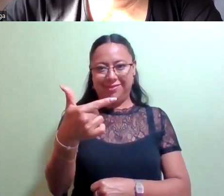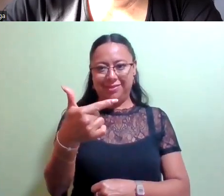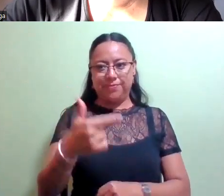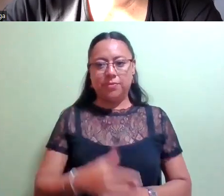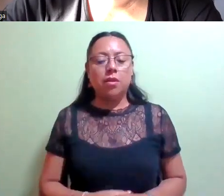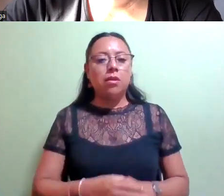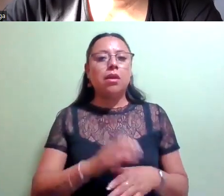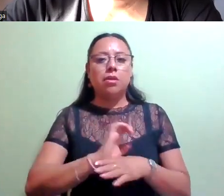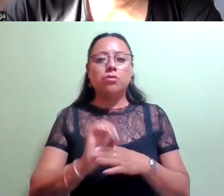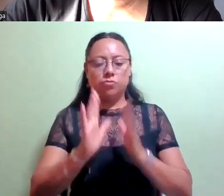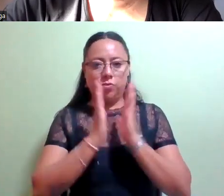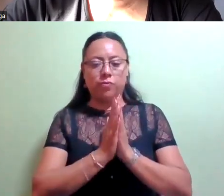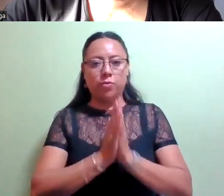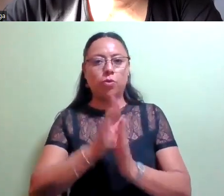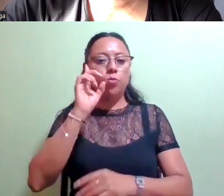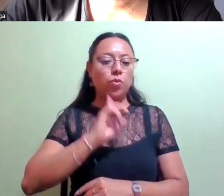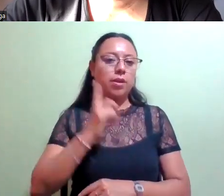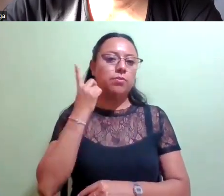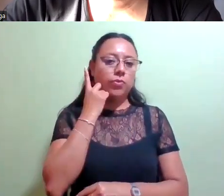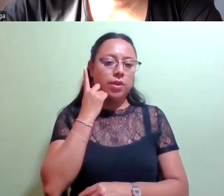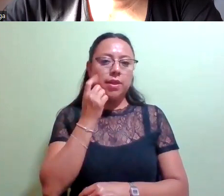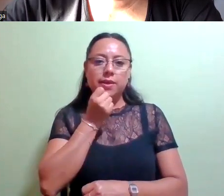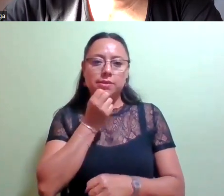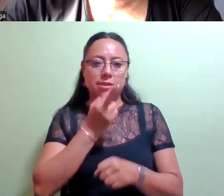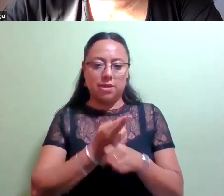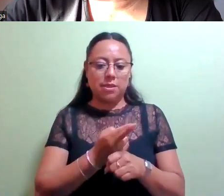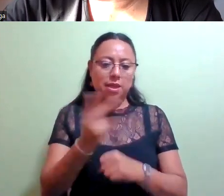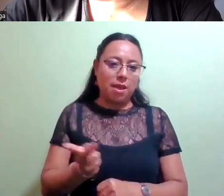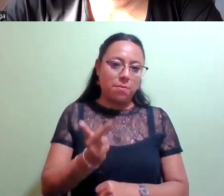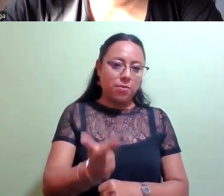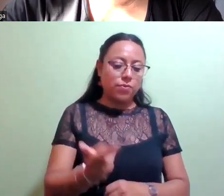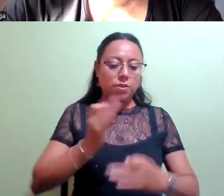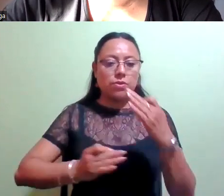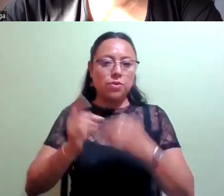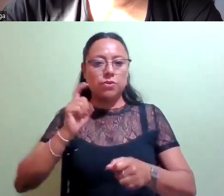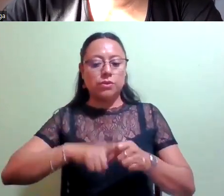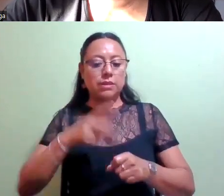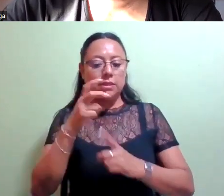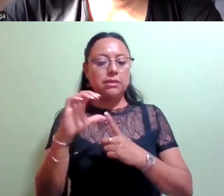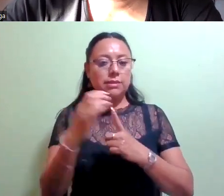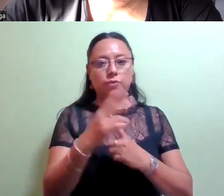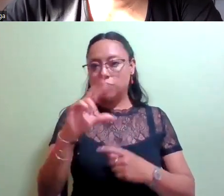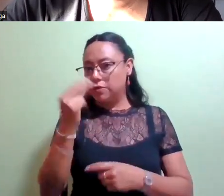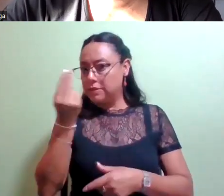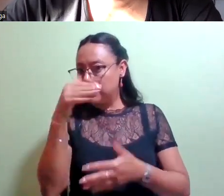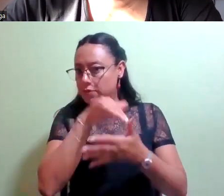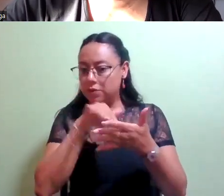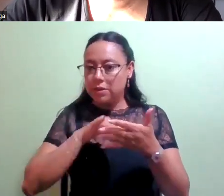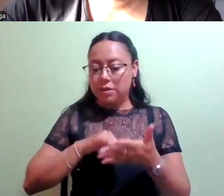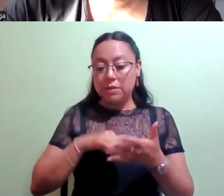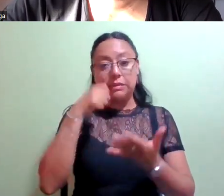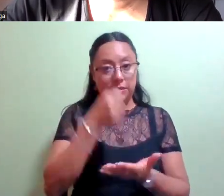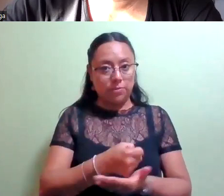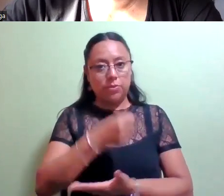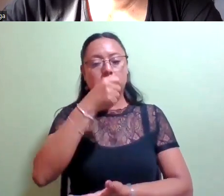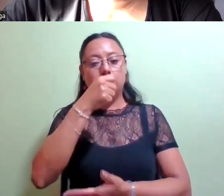a la diputada secretaria consulte a las y los integrantes de esta comisión si se dispensa su lectura y es de